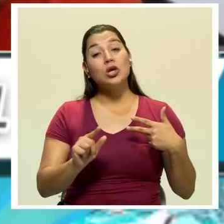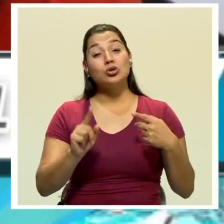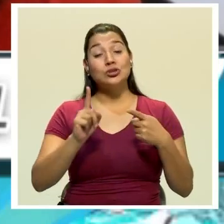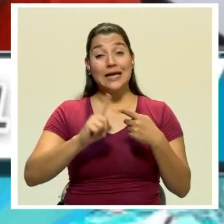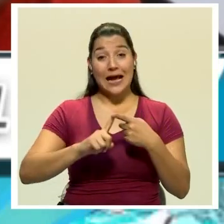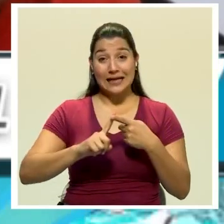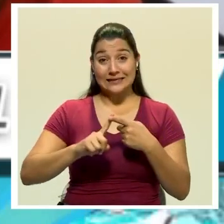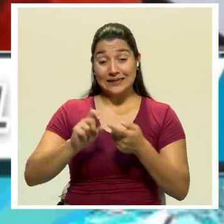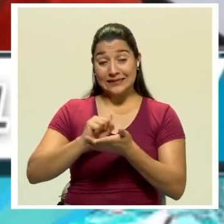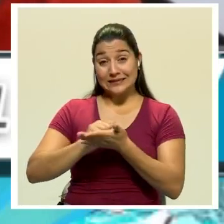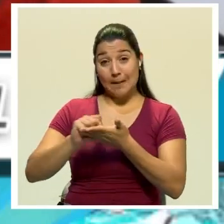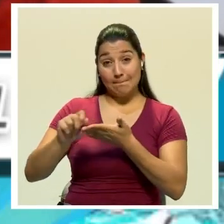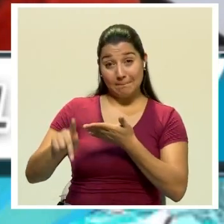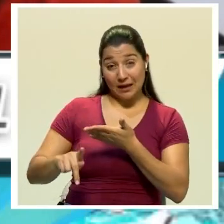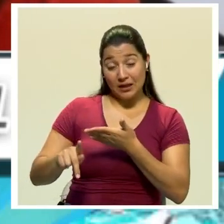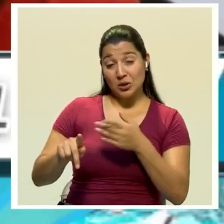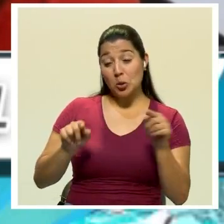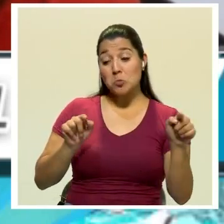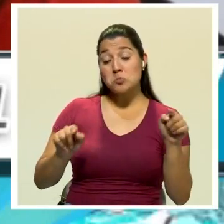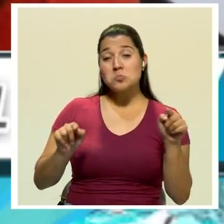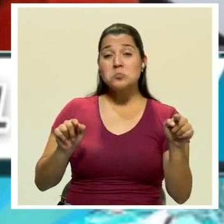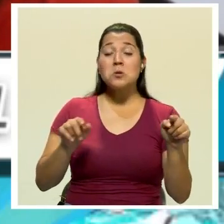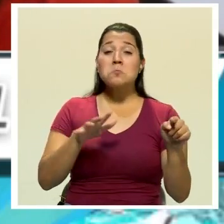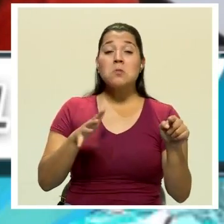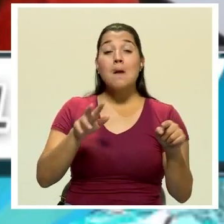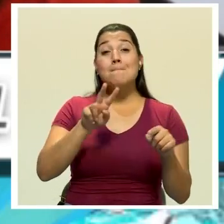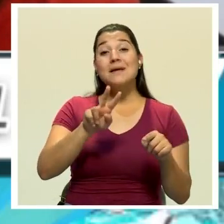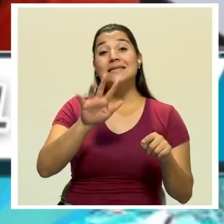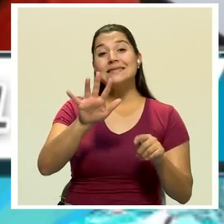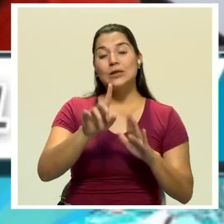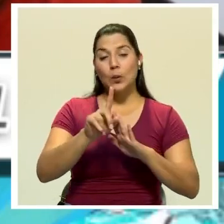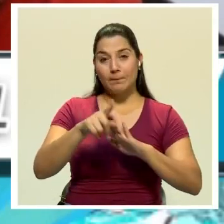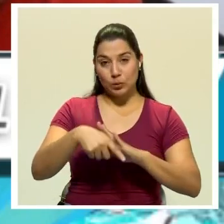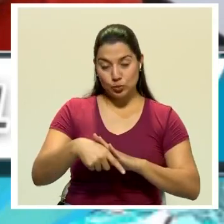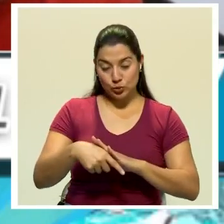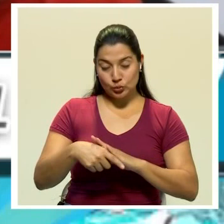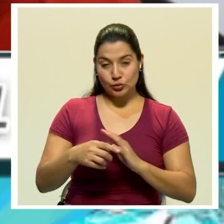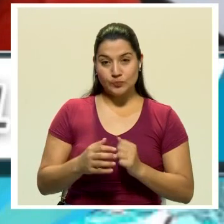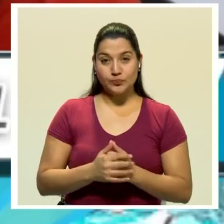hacia San Pedro estaríamos hablando de 25 minutos.